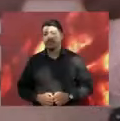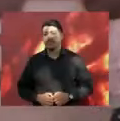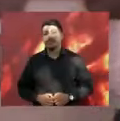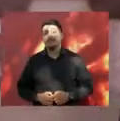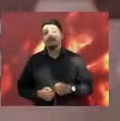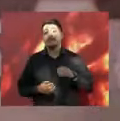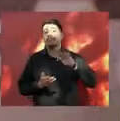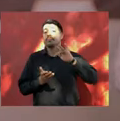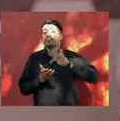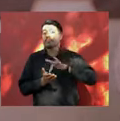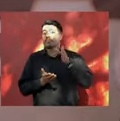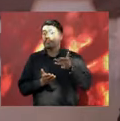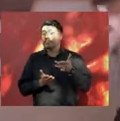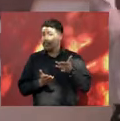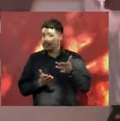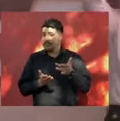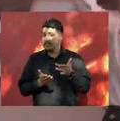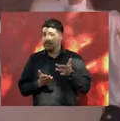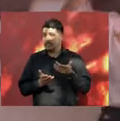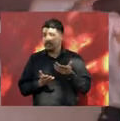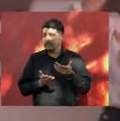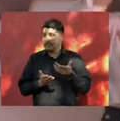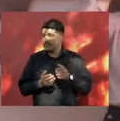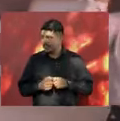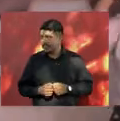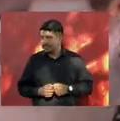Muchas gracias.